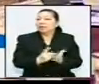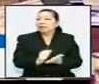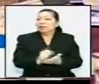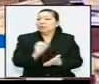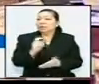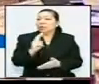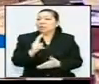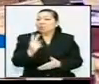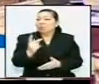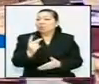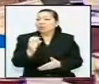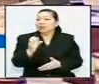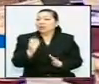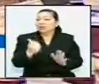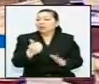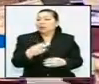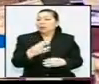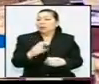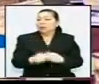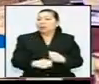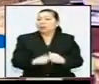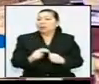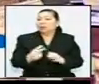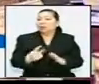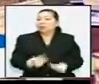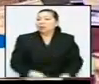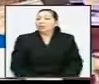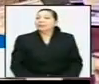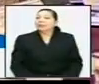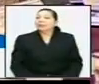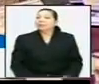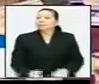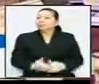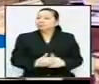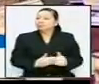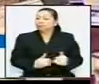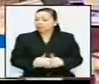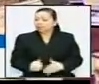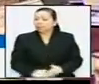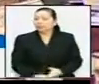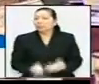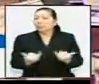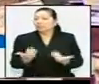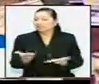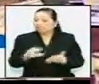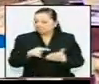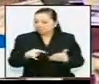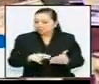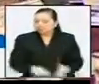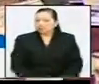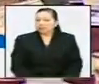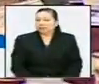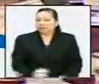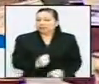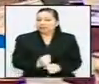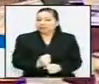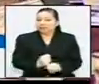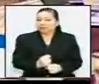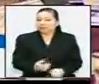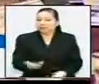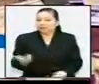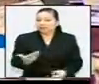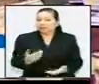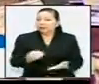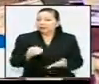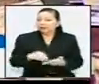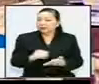Supremo 021 del 6 de junio de 2007, que señala como funciones específicas. Ahí narra en detalle las funciones del ROF. O sea,